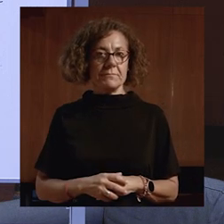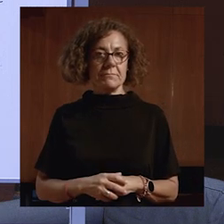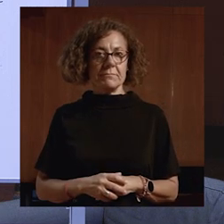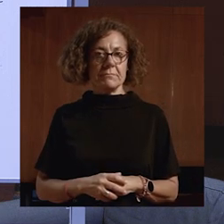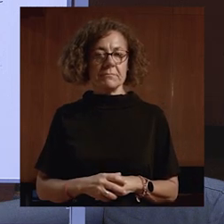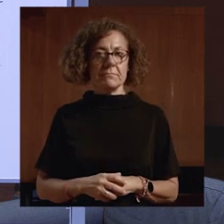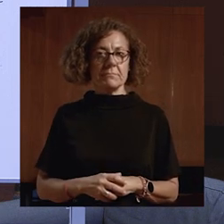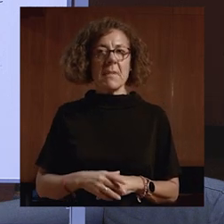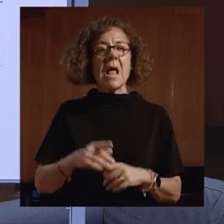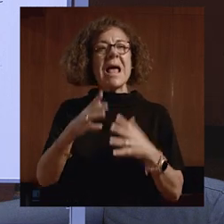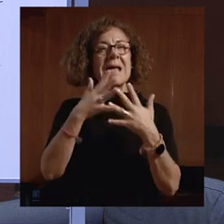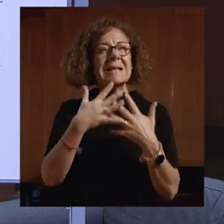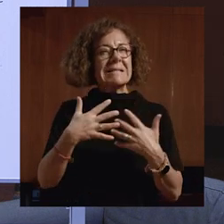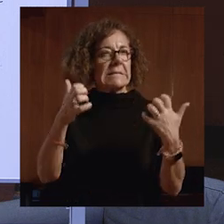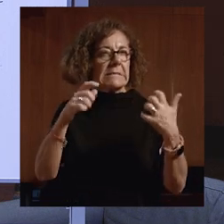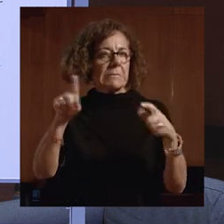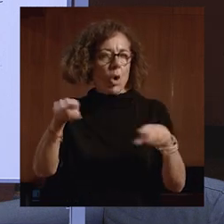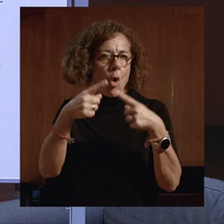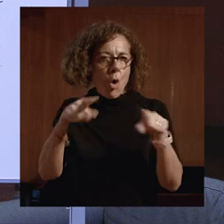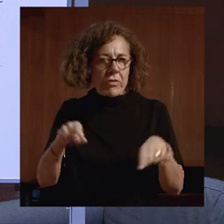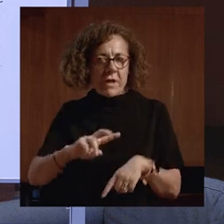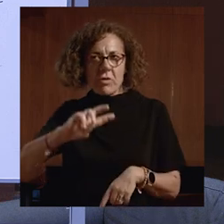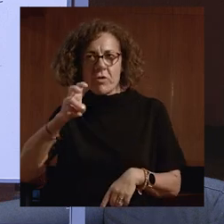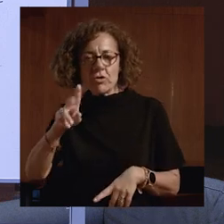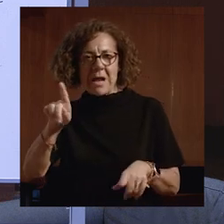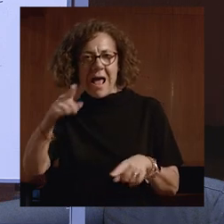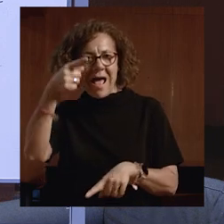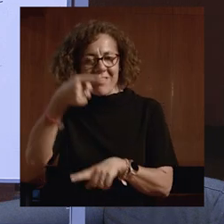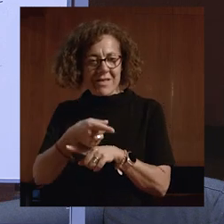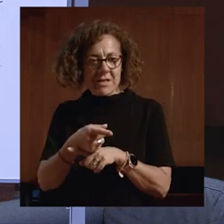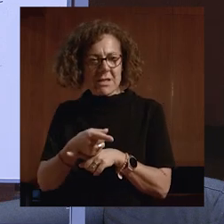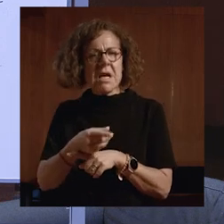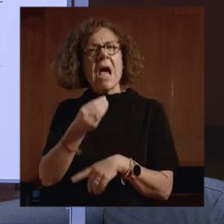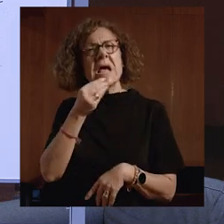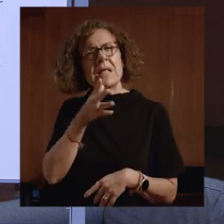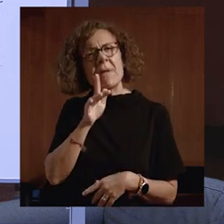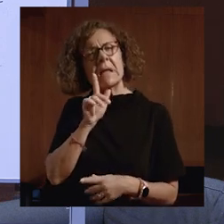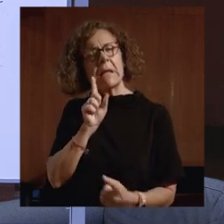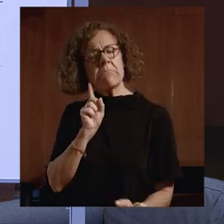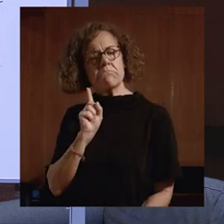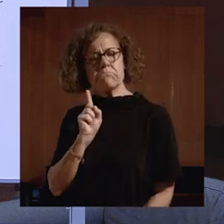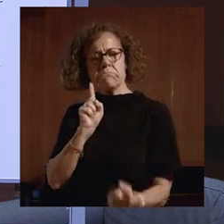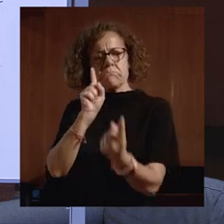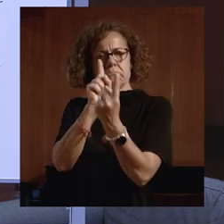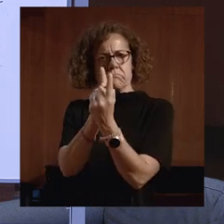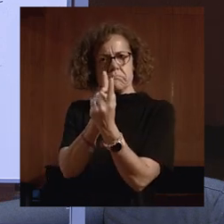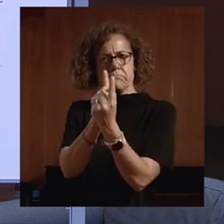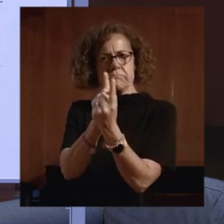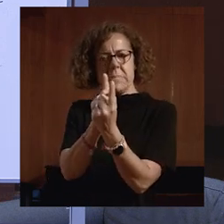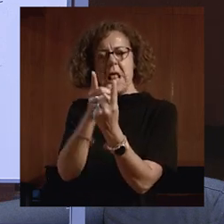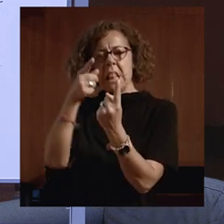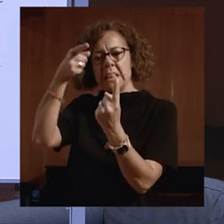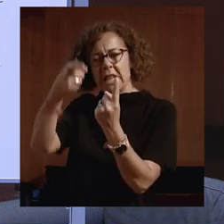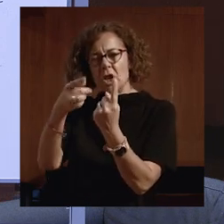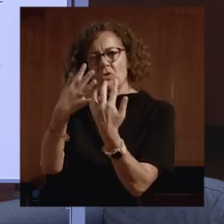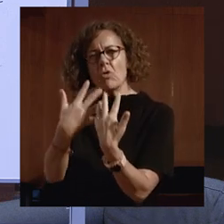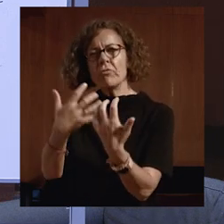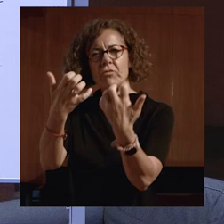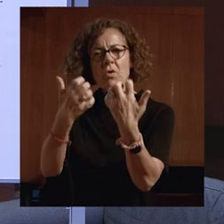Recital de Bolodos, de Elizabeth Leonskaya. Está bien lo de acercar al artista al público, pero cuando yo salgo aquí yo no